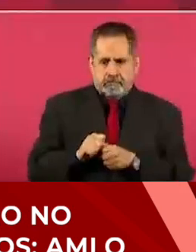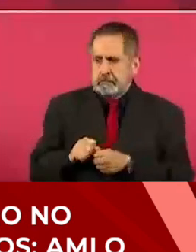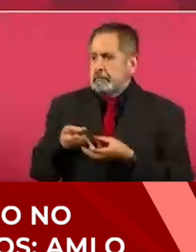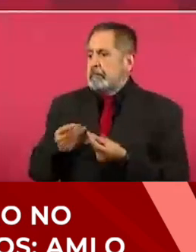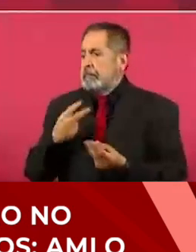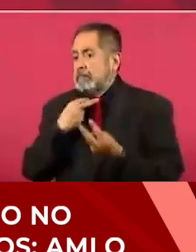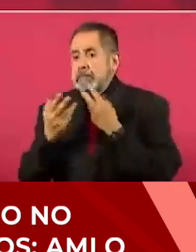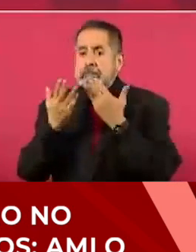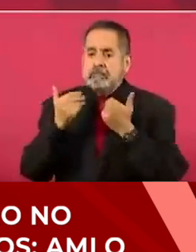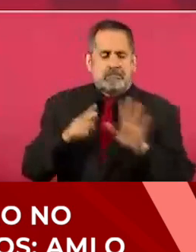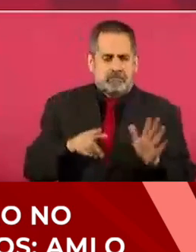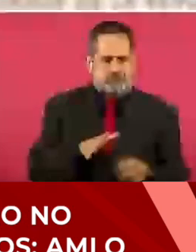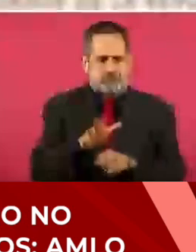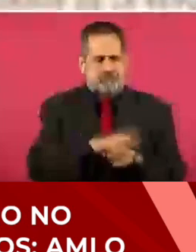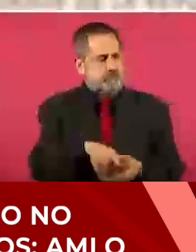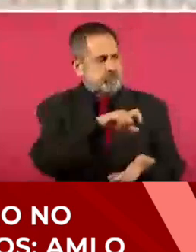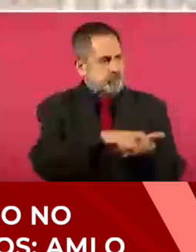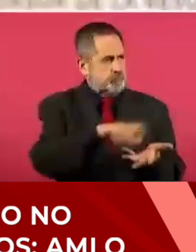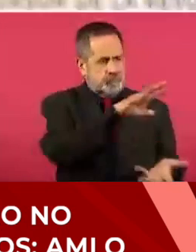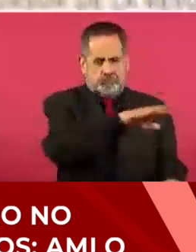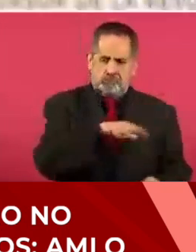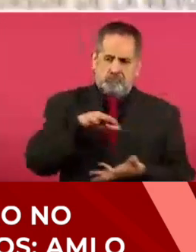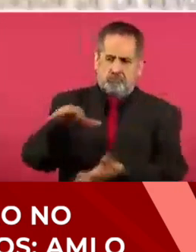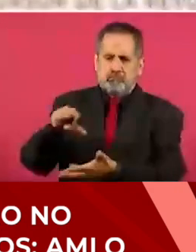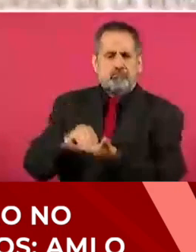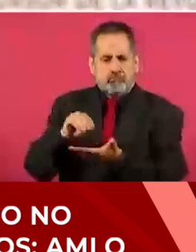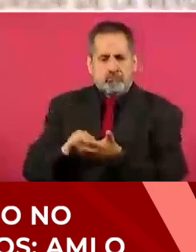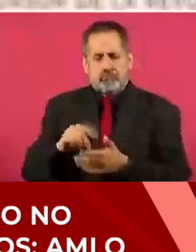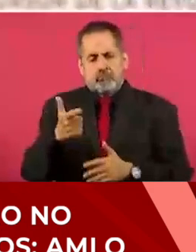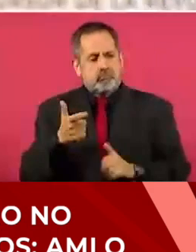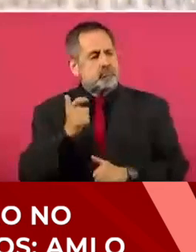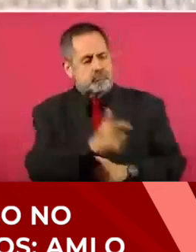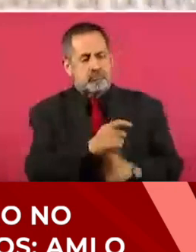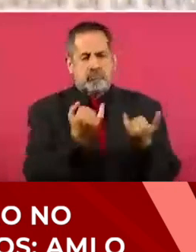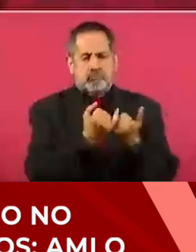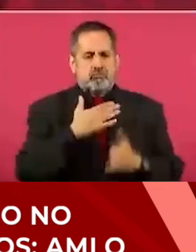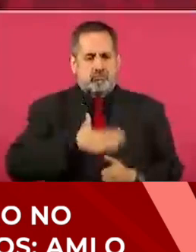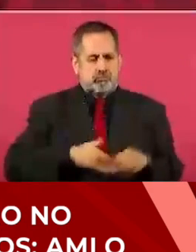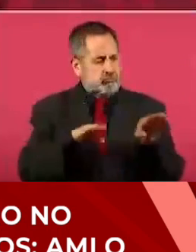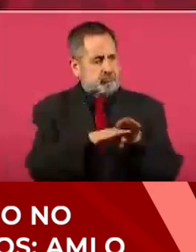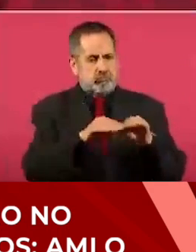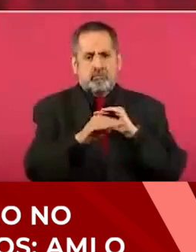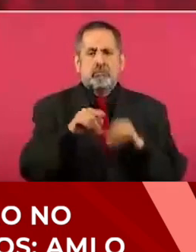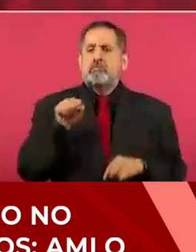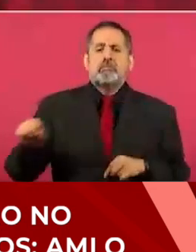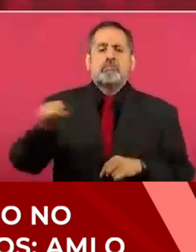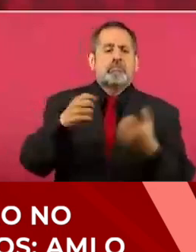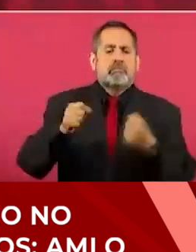desabasto, ¿sí?, y podamos mantener los precios en las lecherías